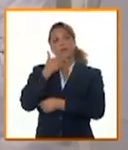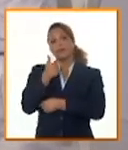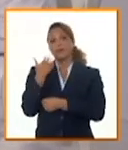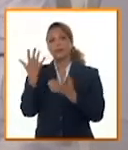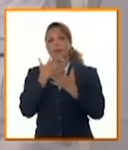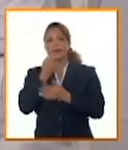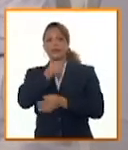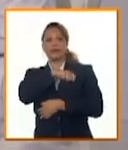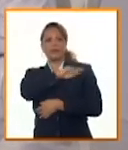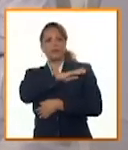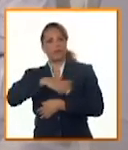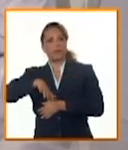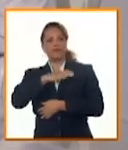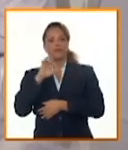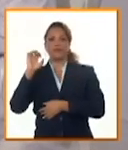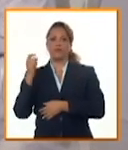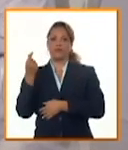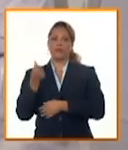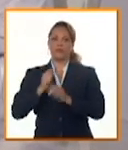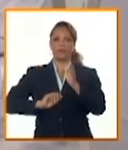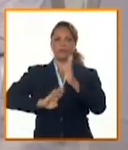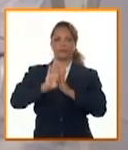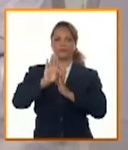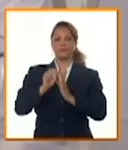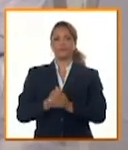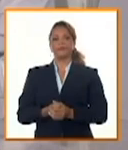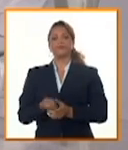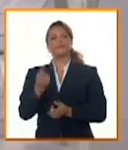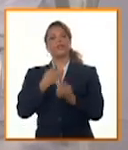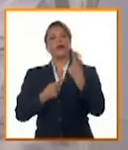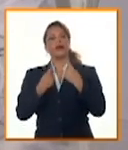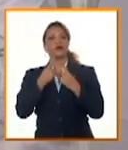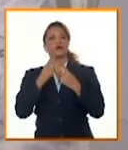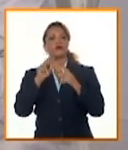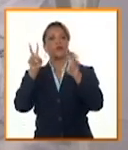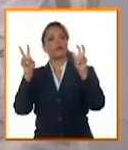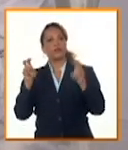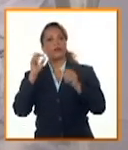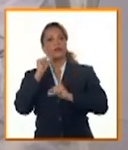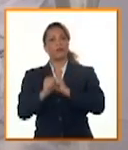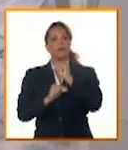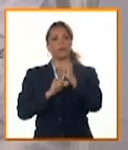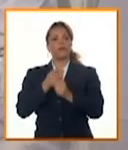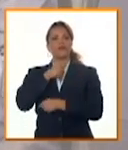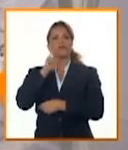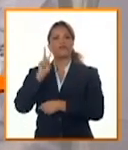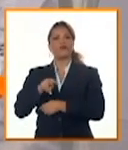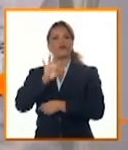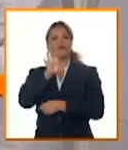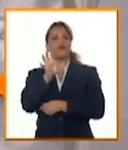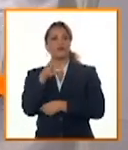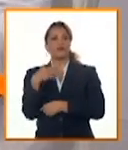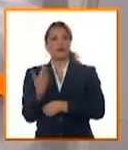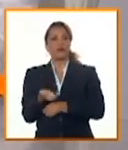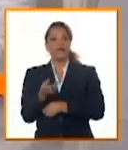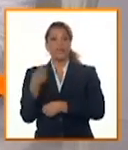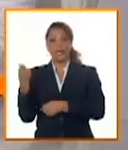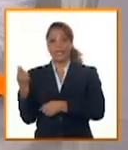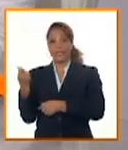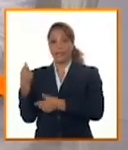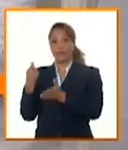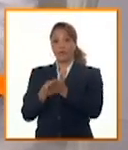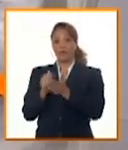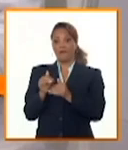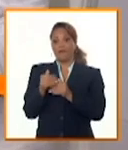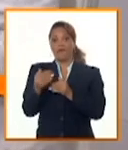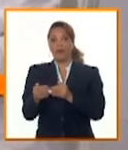desarrollo de la economía uno de los temas que constantemente estamos evaluando en el en el banco es que el efectivo que se queda fuera